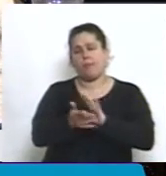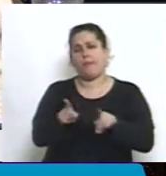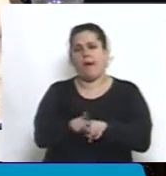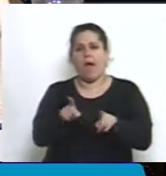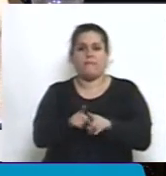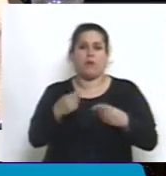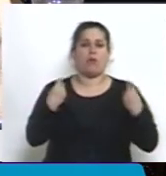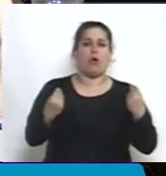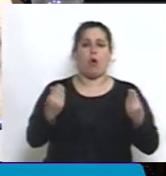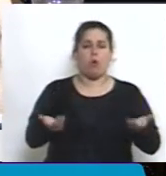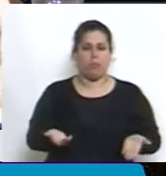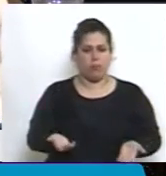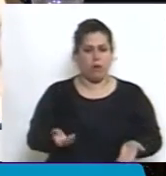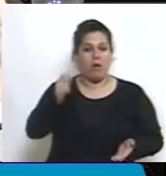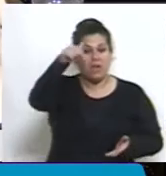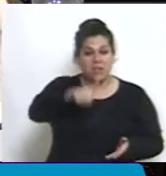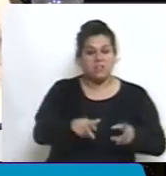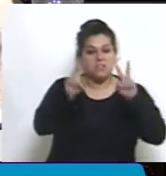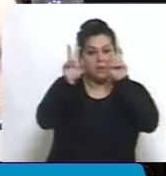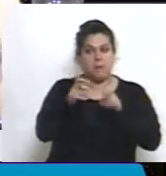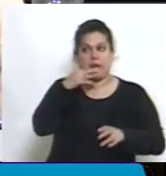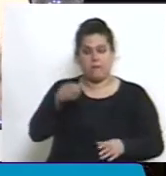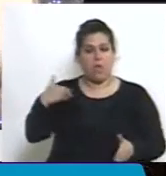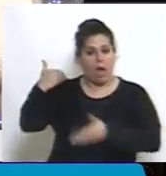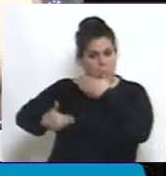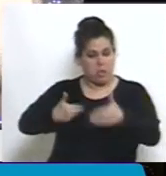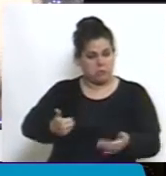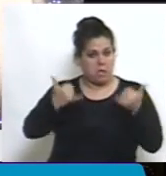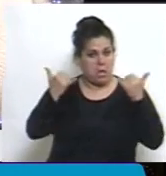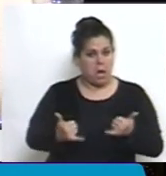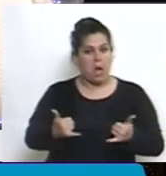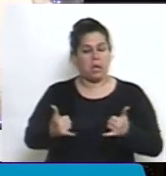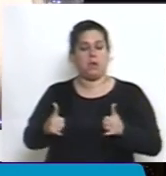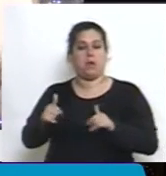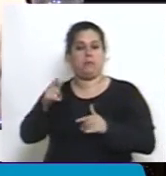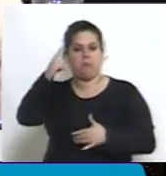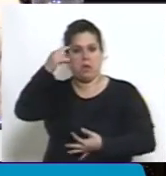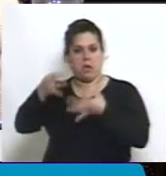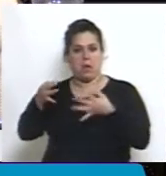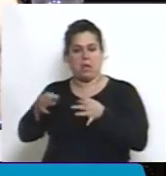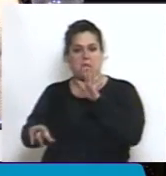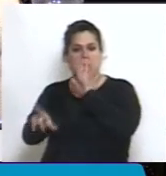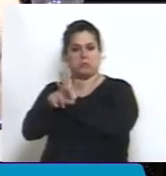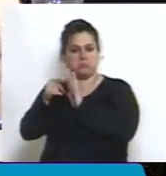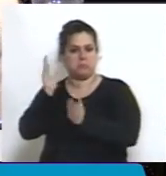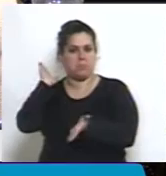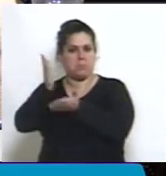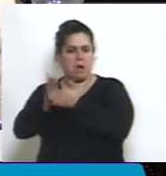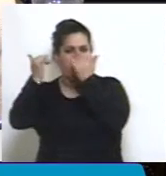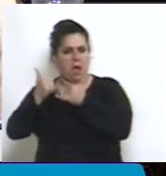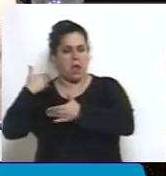superar esto que había sido un gran avance en la legislación penal, y es